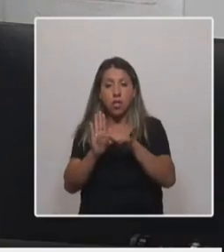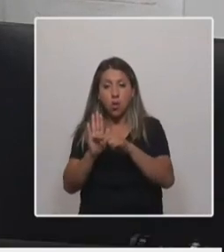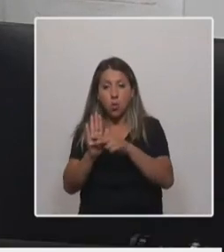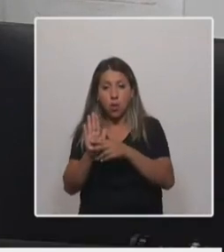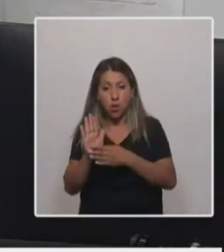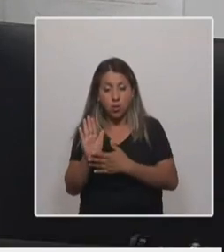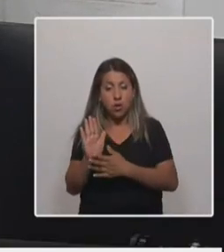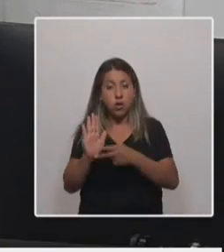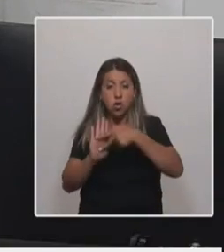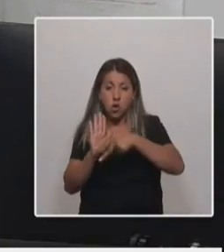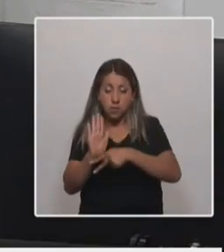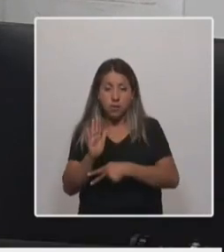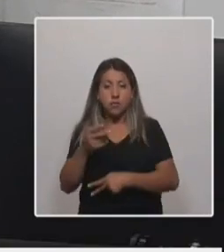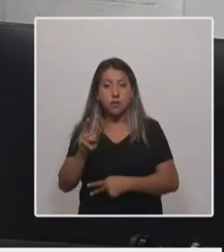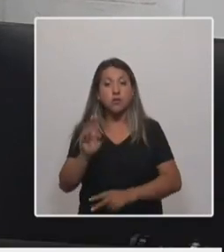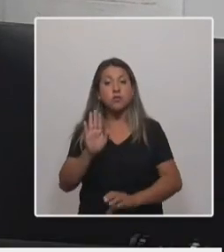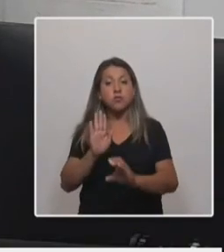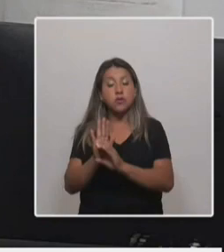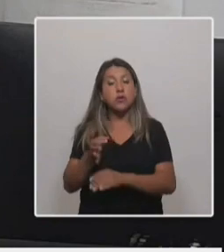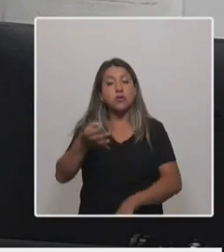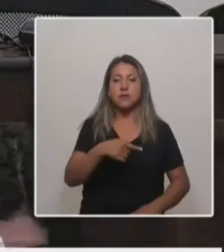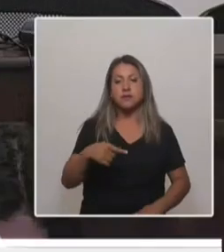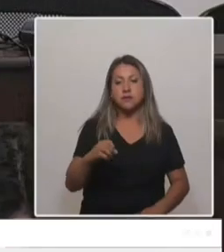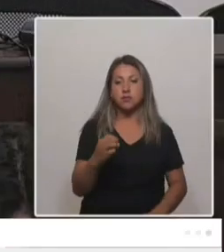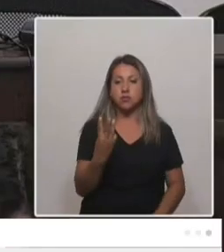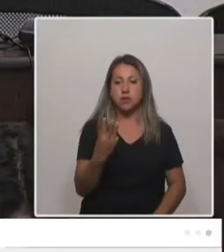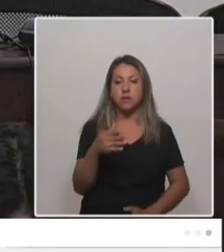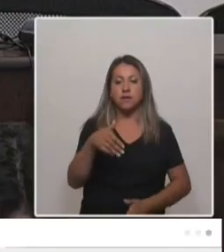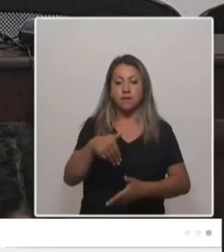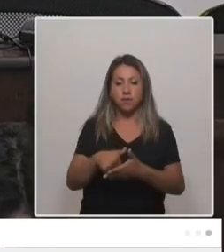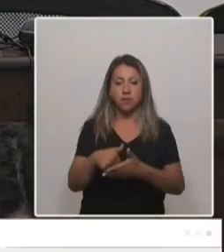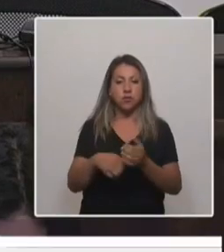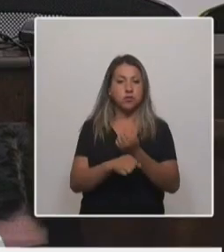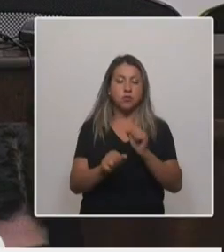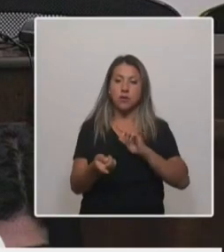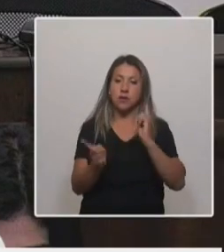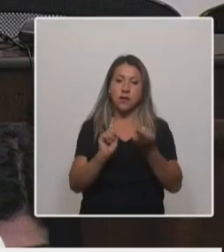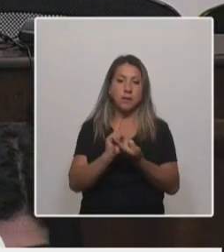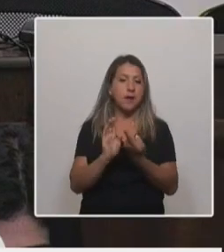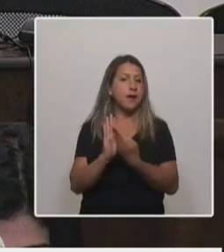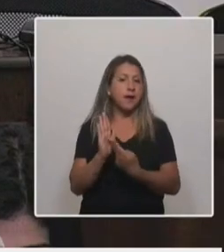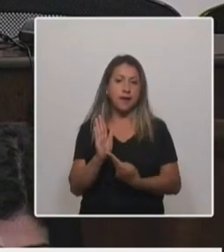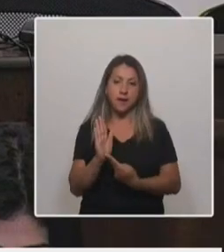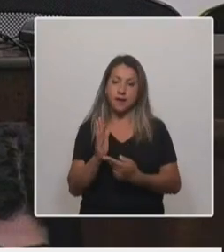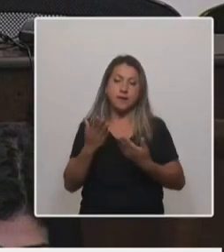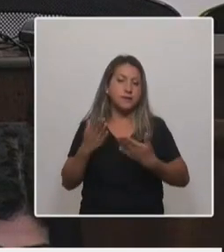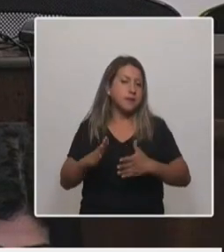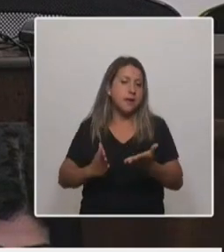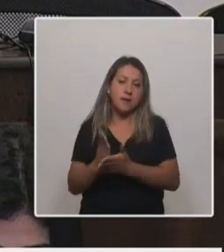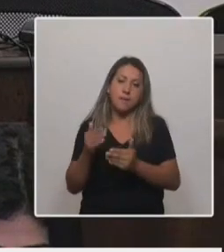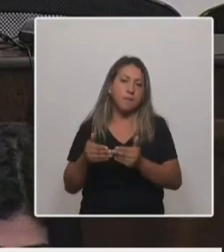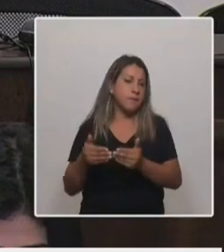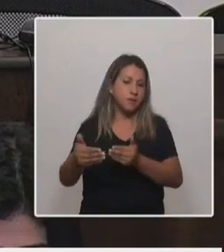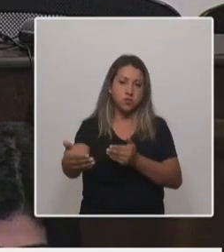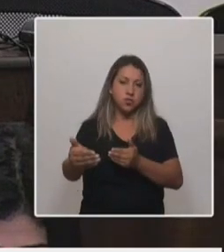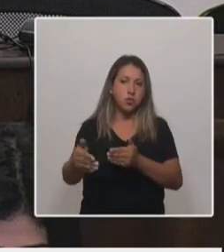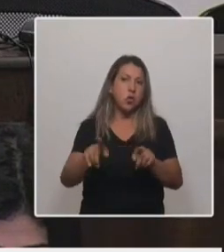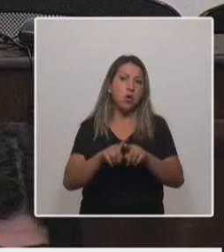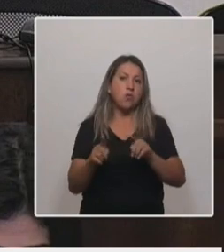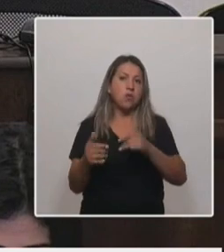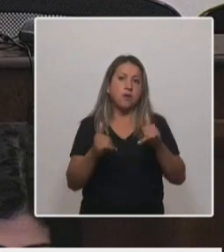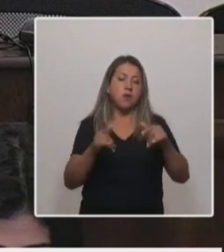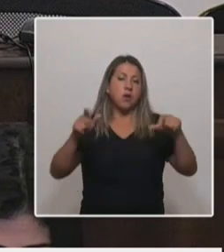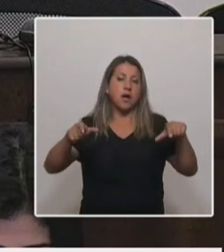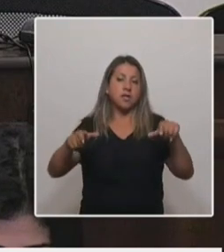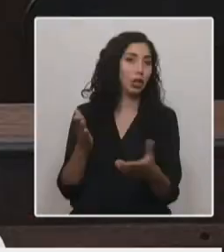constitucionales y por lo tanto es correcta la interpretación de la mesa. No se pueden cambiar las reglas del partido una vez que ya se inició el juego, es como que si nos cambiaran la cancha,